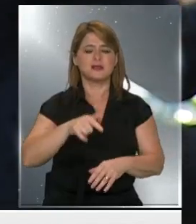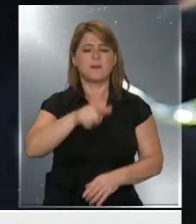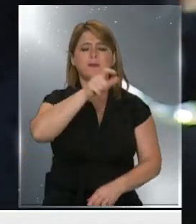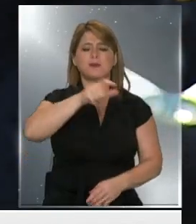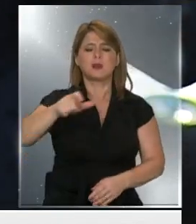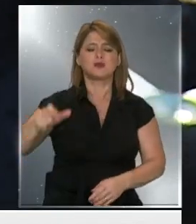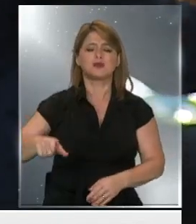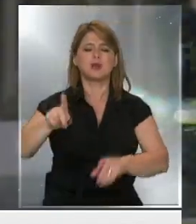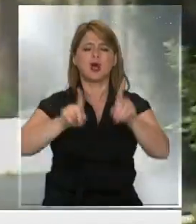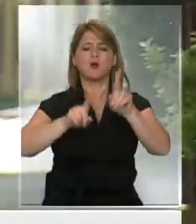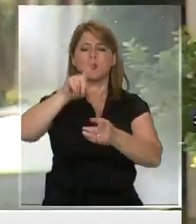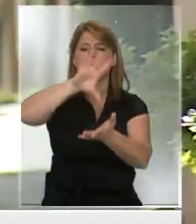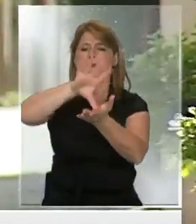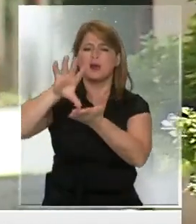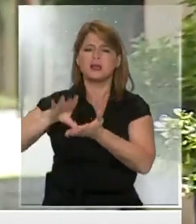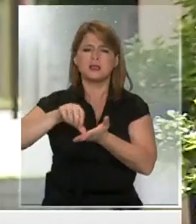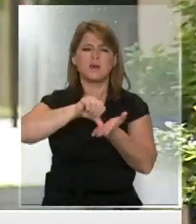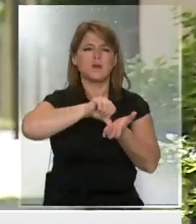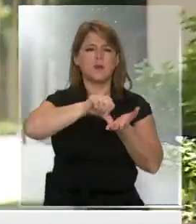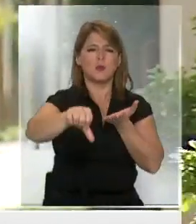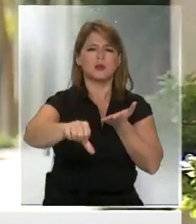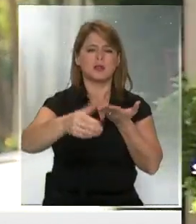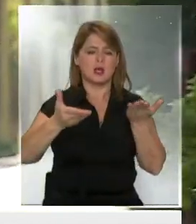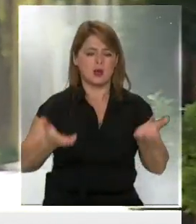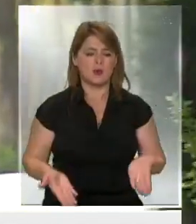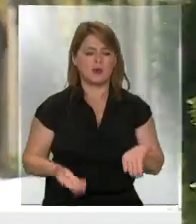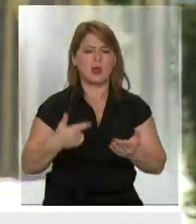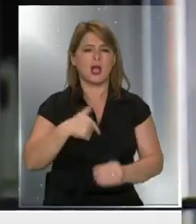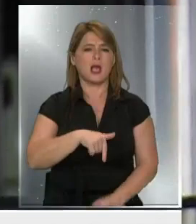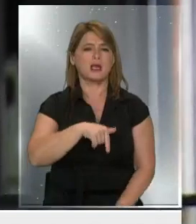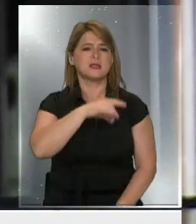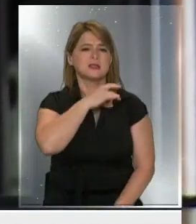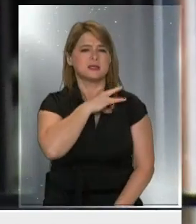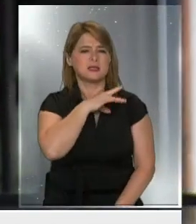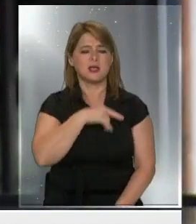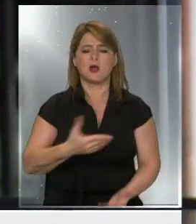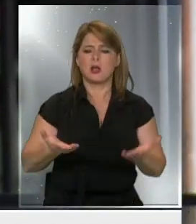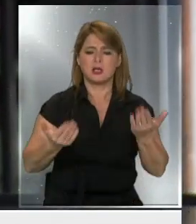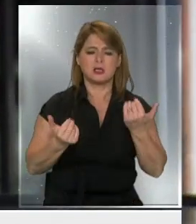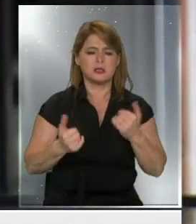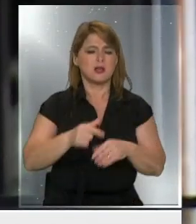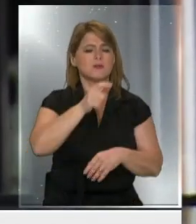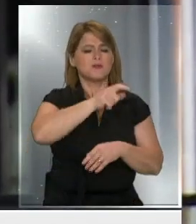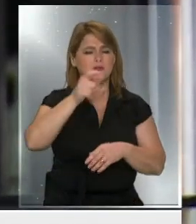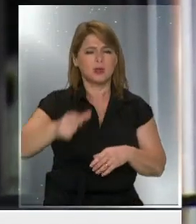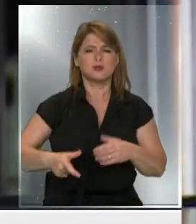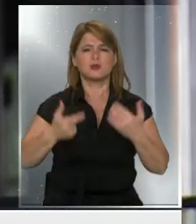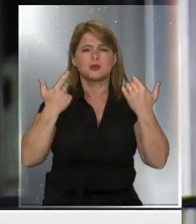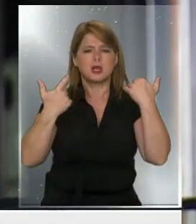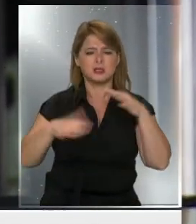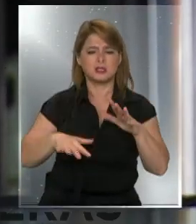no la porten, una medida que en Chile se ve aún lejana, aunque el número de personas